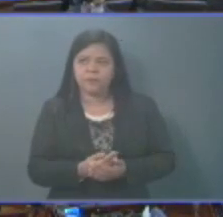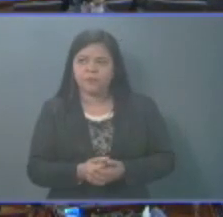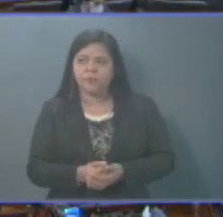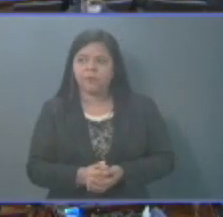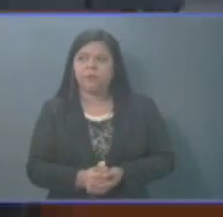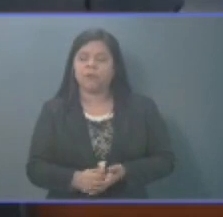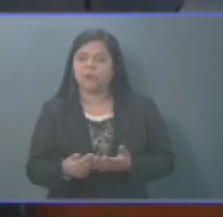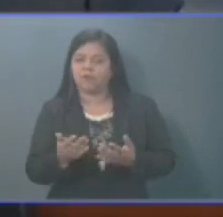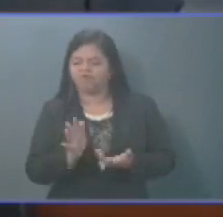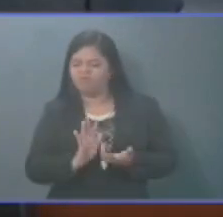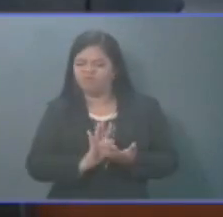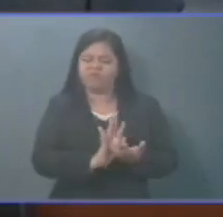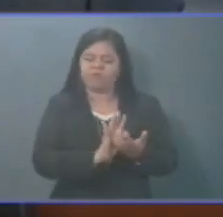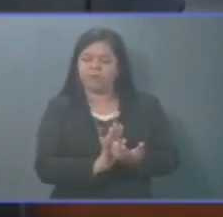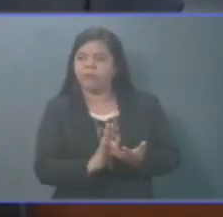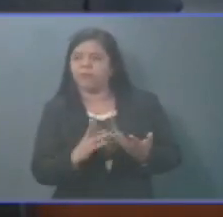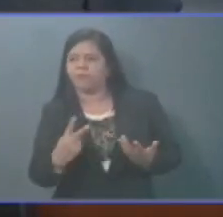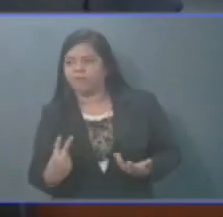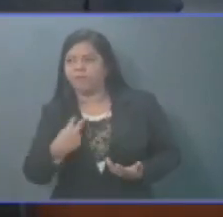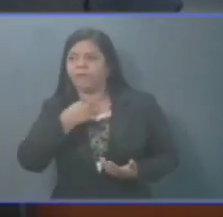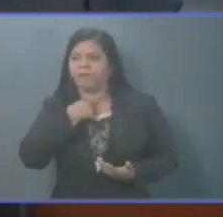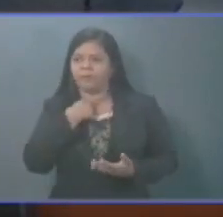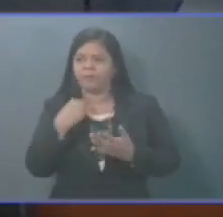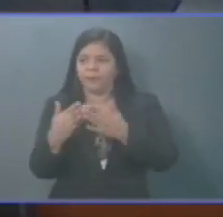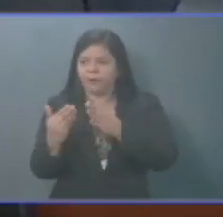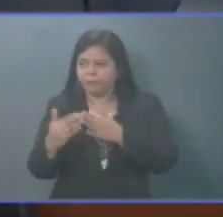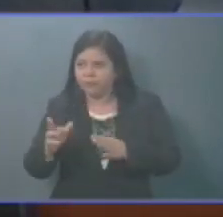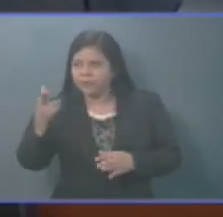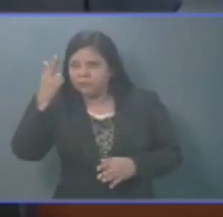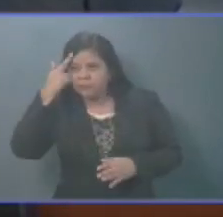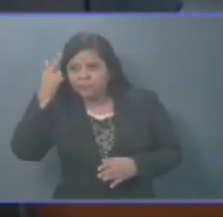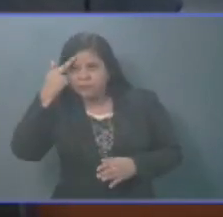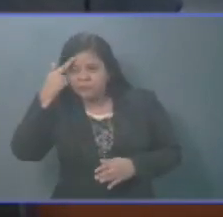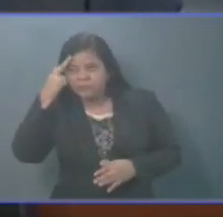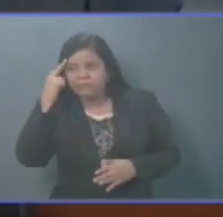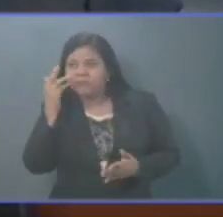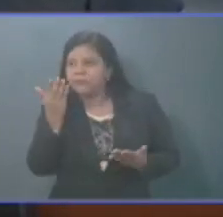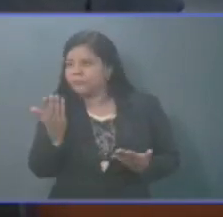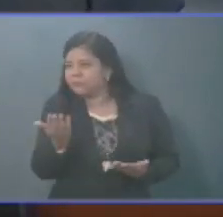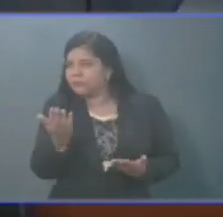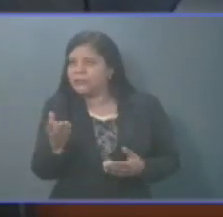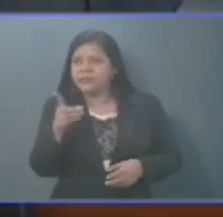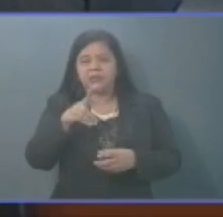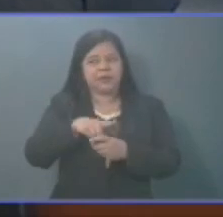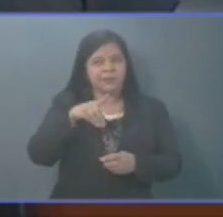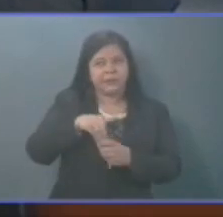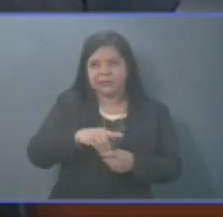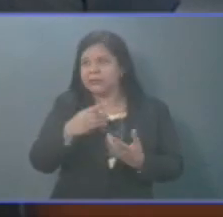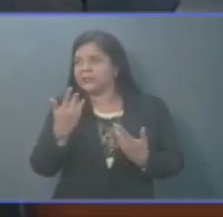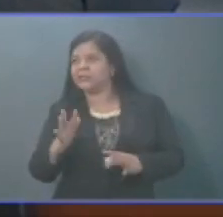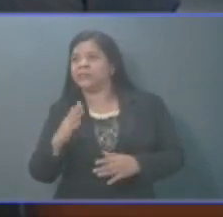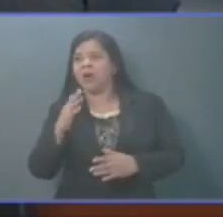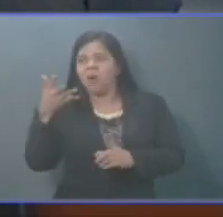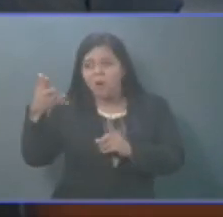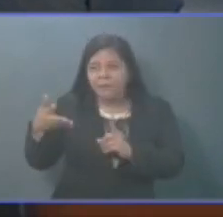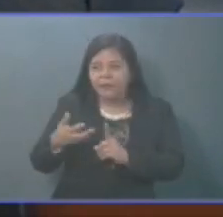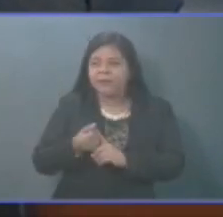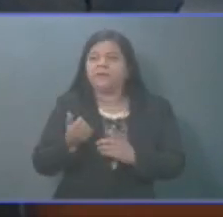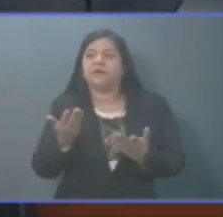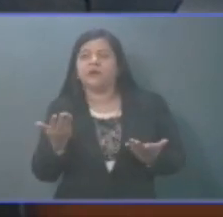distinción, exclusión o restricción por motivos o percepción de discapacidad que tenga el